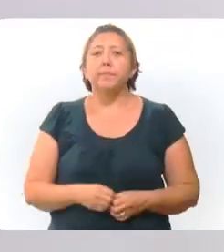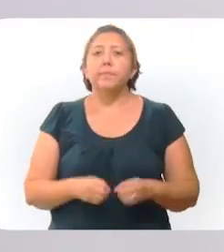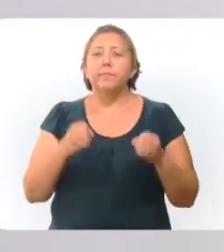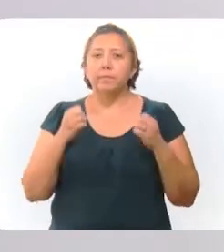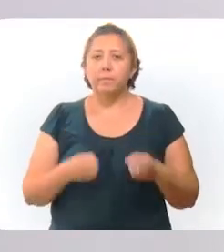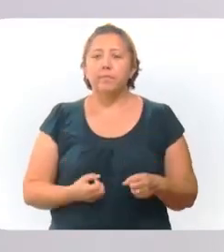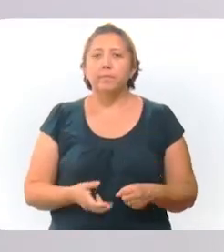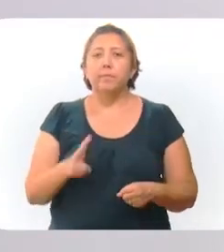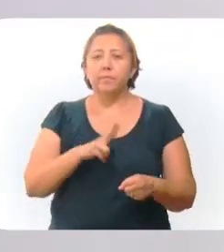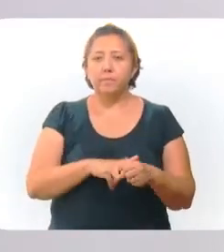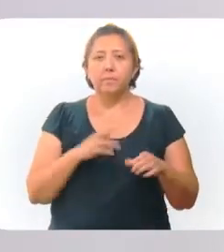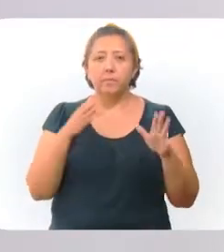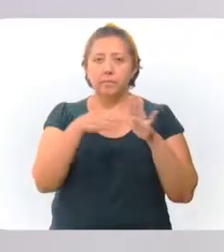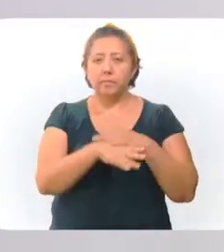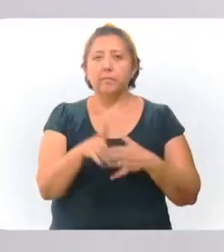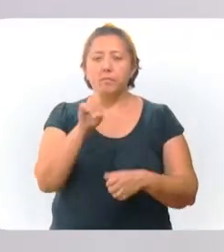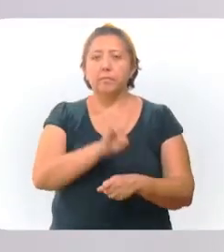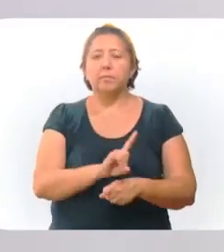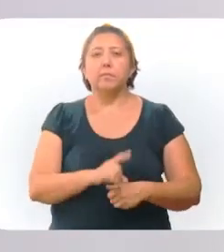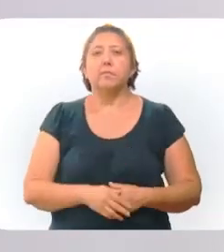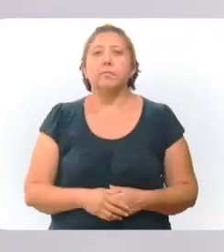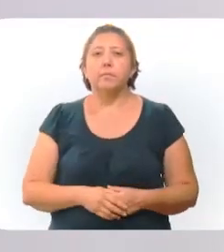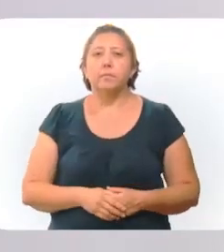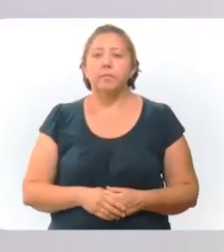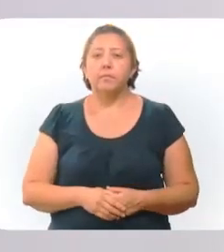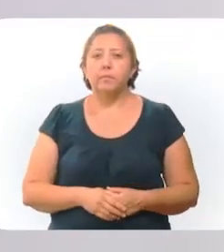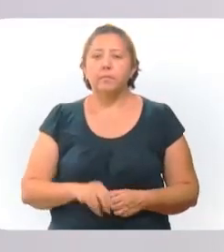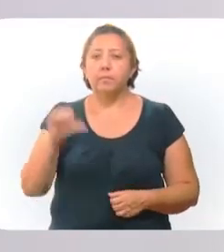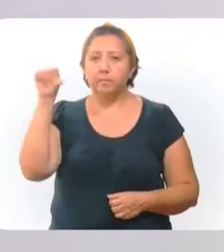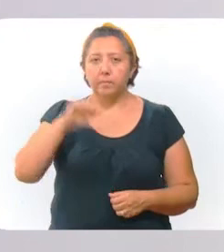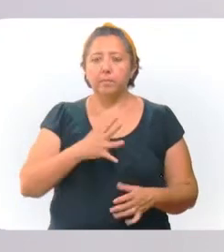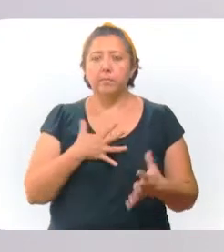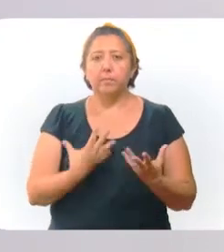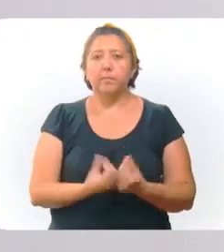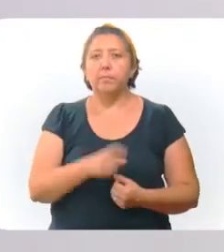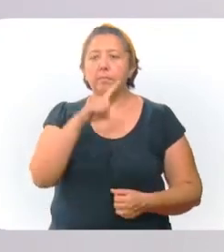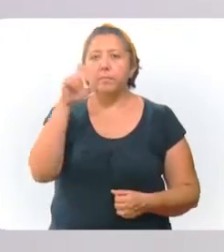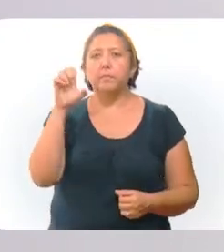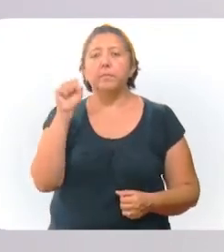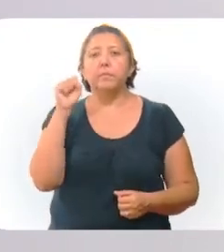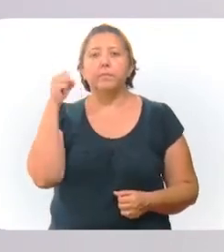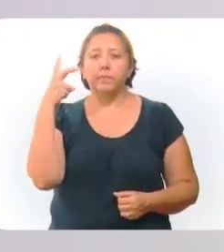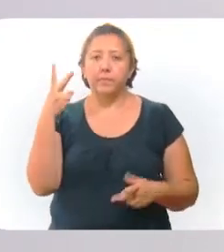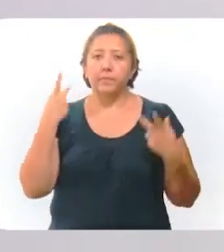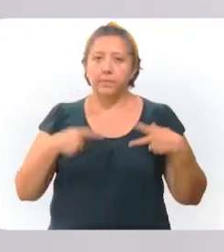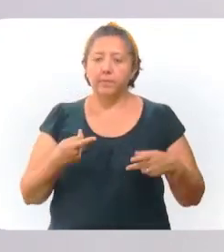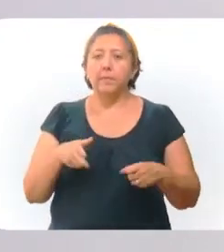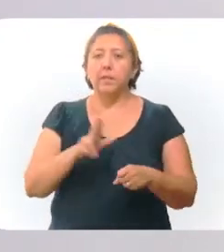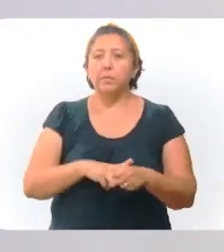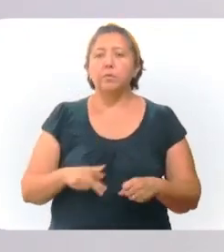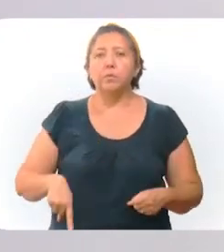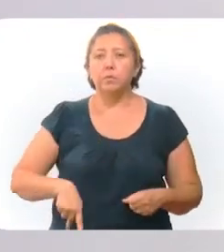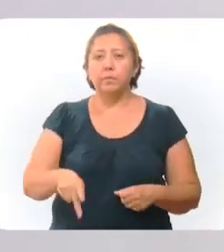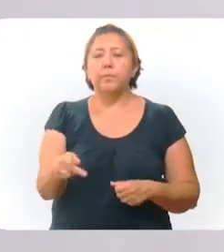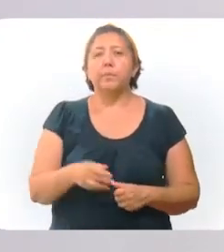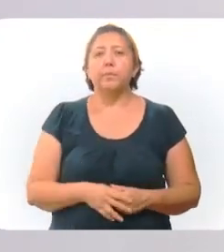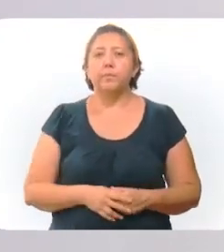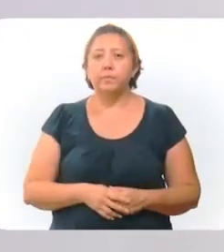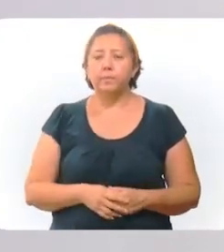importantes son la ocupación hospitalaria y los ingresos diarios. El día de hoy tenemos 162 pacientes en hospitales